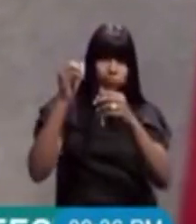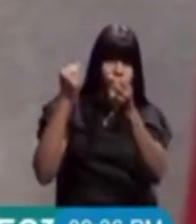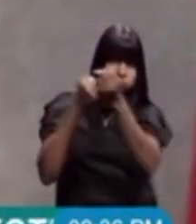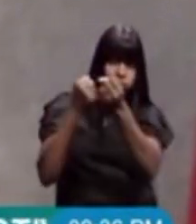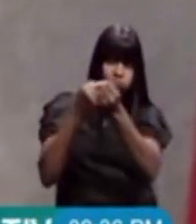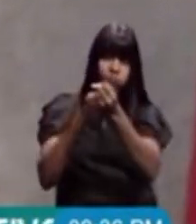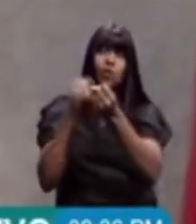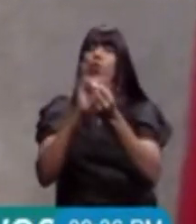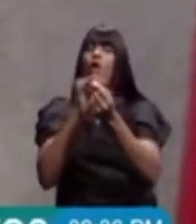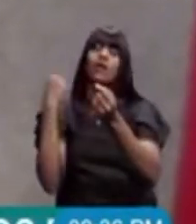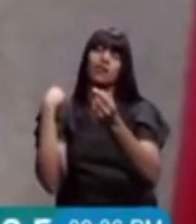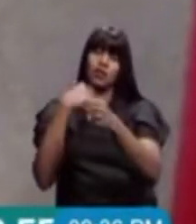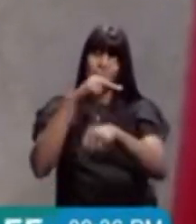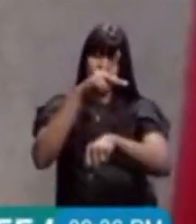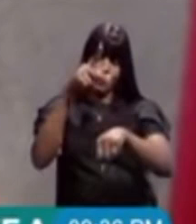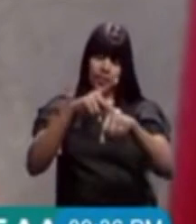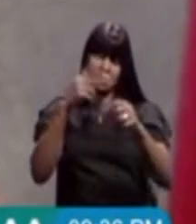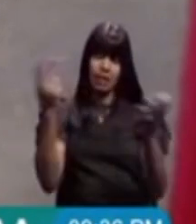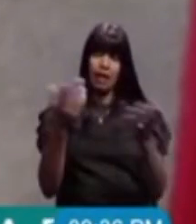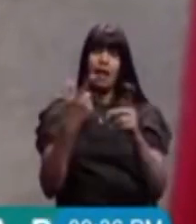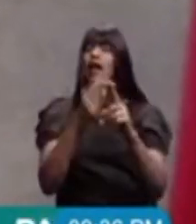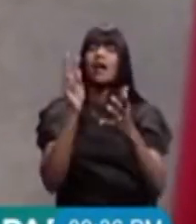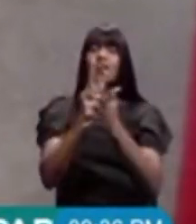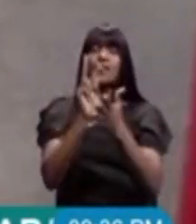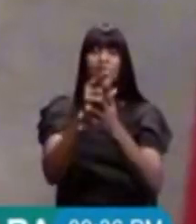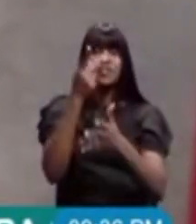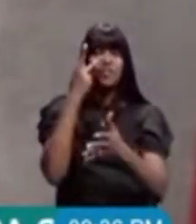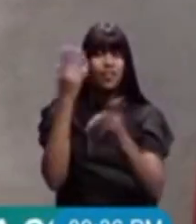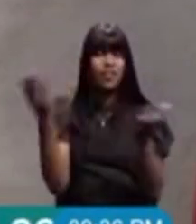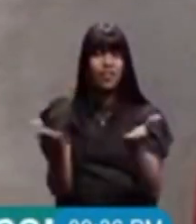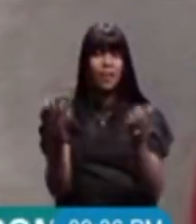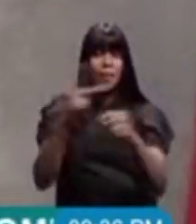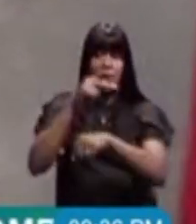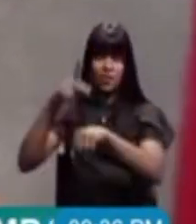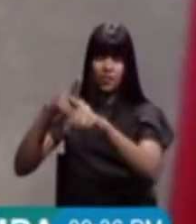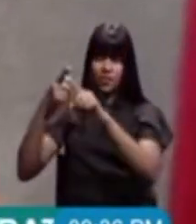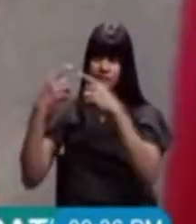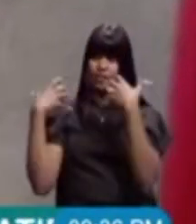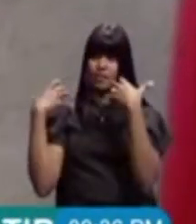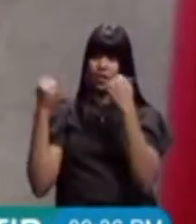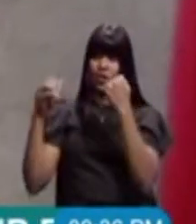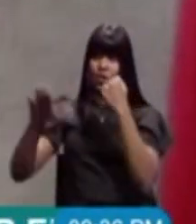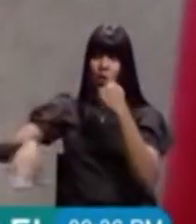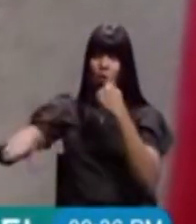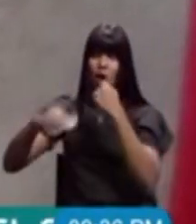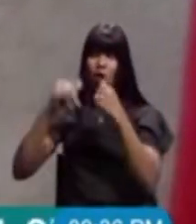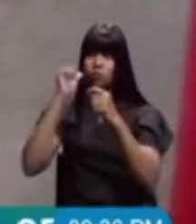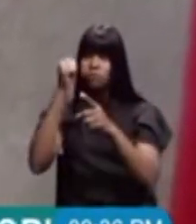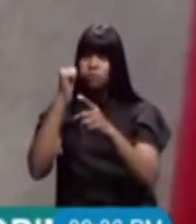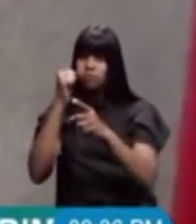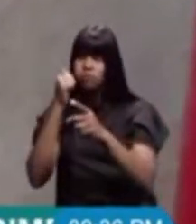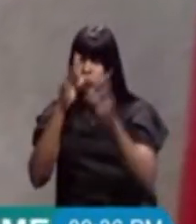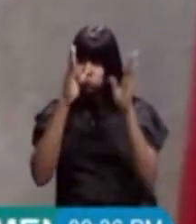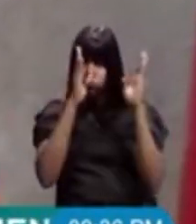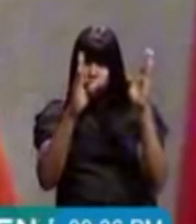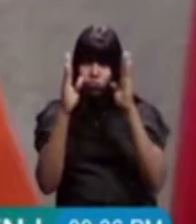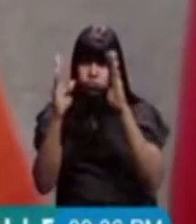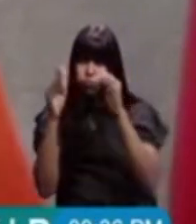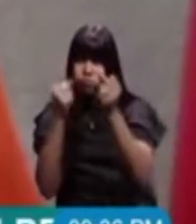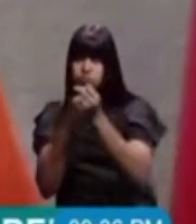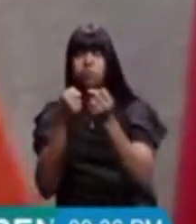Aquí mismo en nuestra provincia de La Vega ustedes pueden ver cómo el provincial de salud, doctor Nelson Cosme, vive diariamente dándole seguimiento